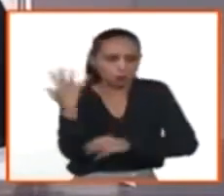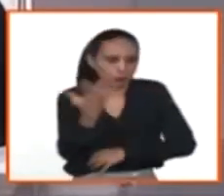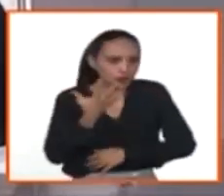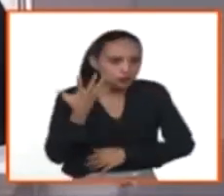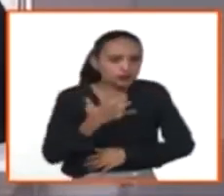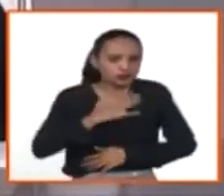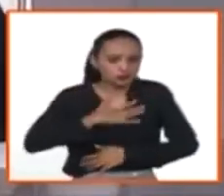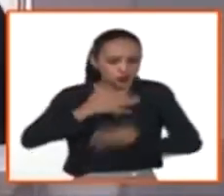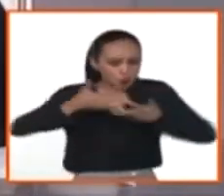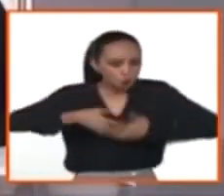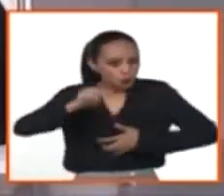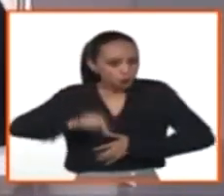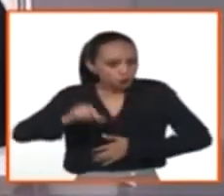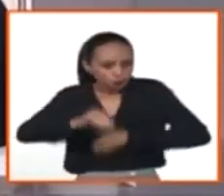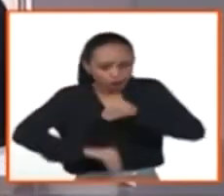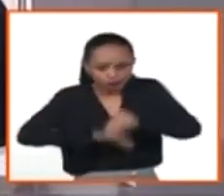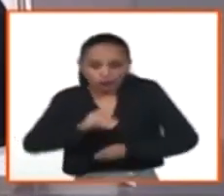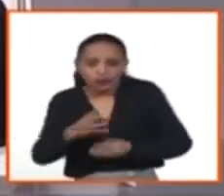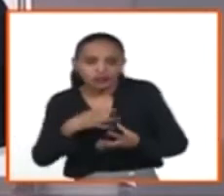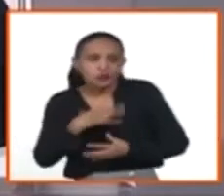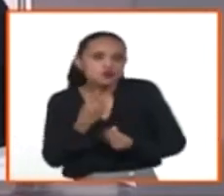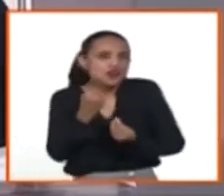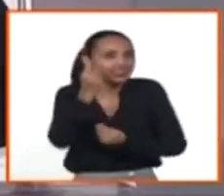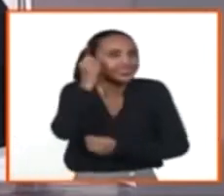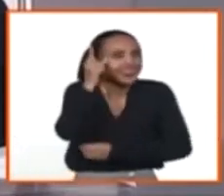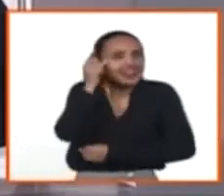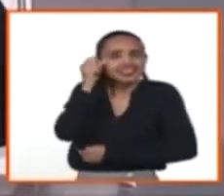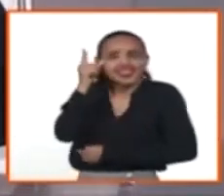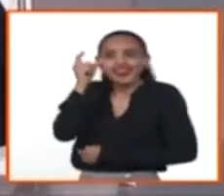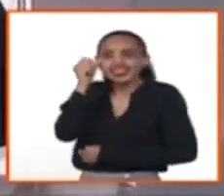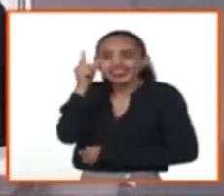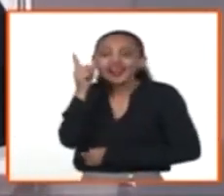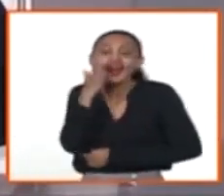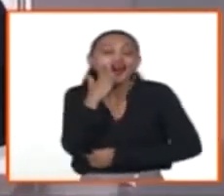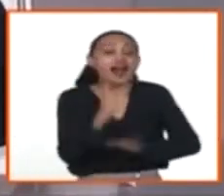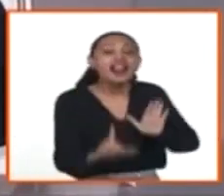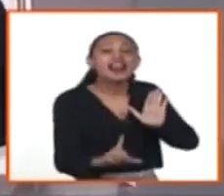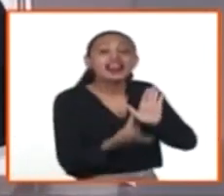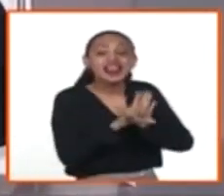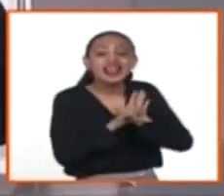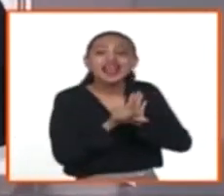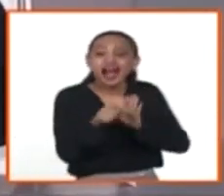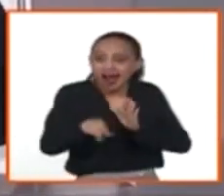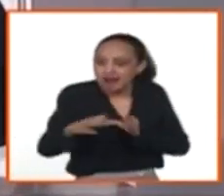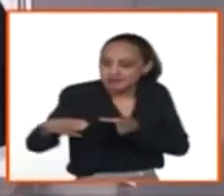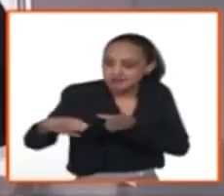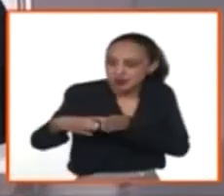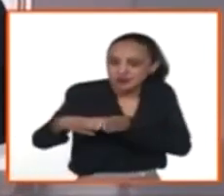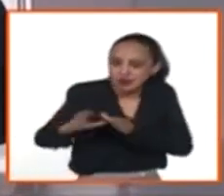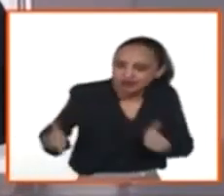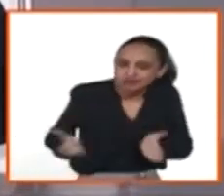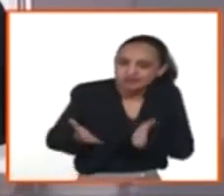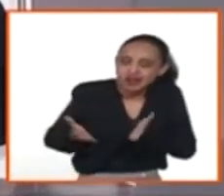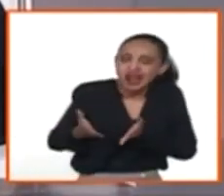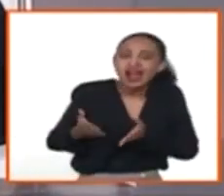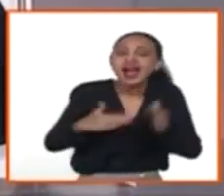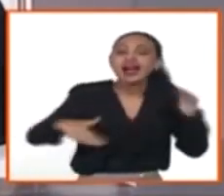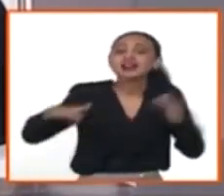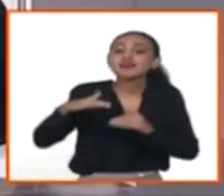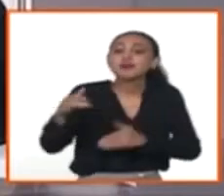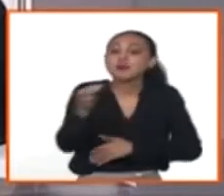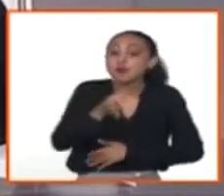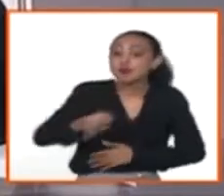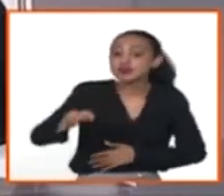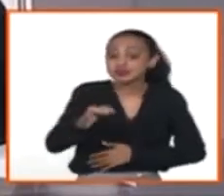productores tienen muchas iniciativas. Entonces, la ley está promoviendo que estas comisiones a nivel municipal, que estos sistemas